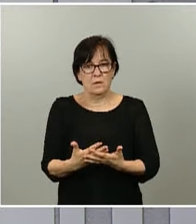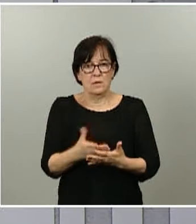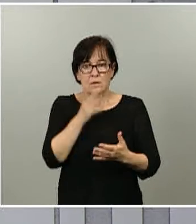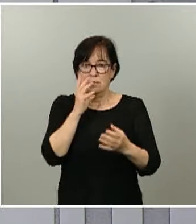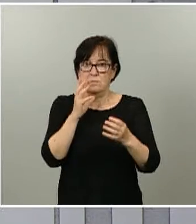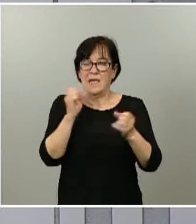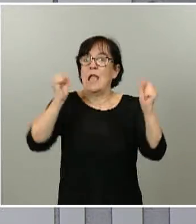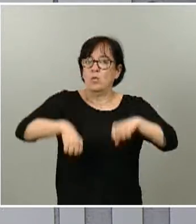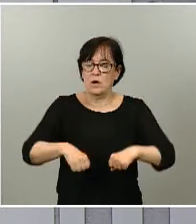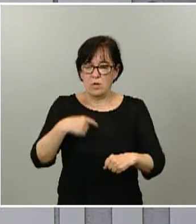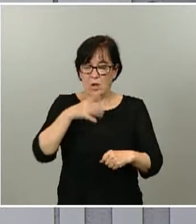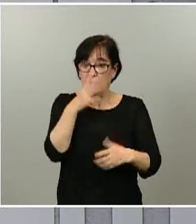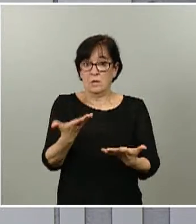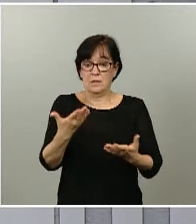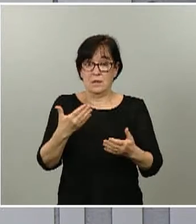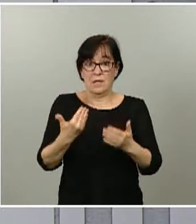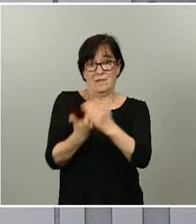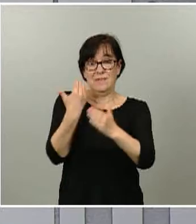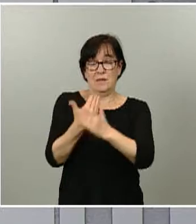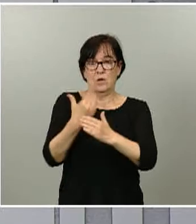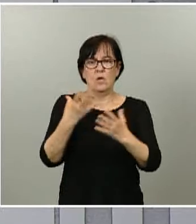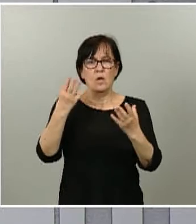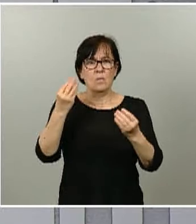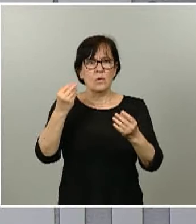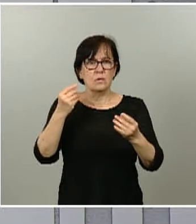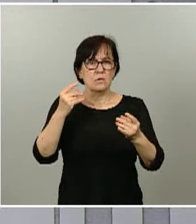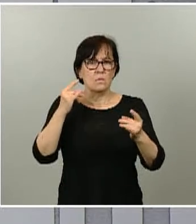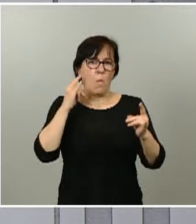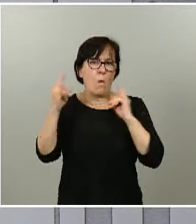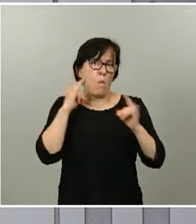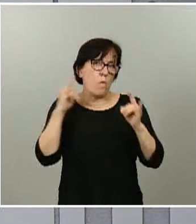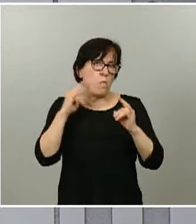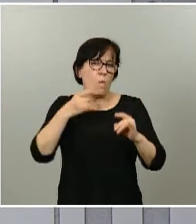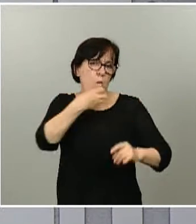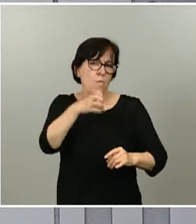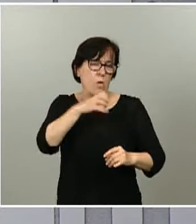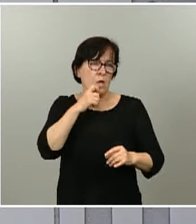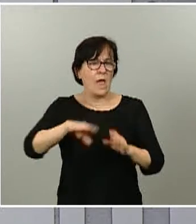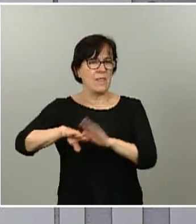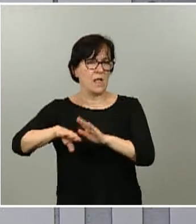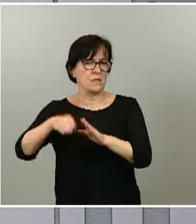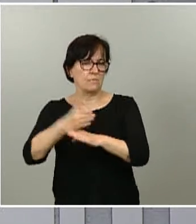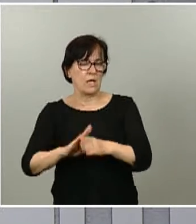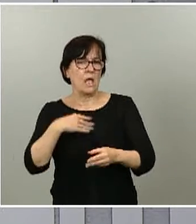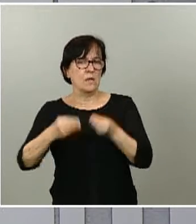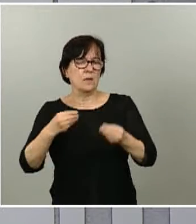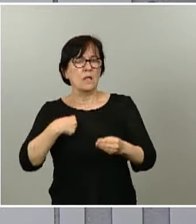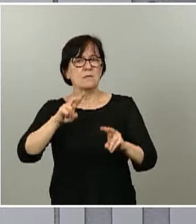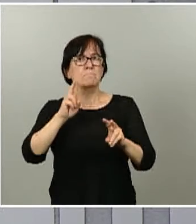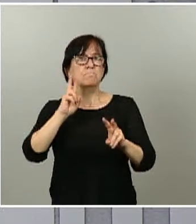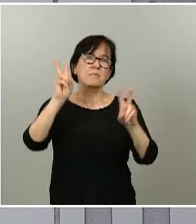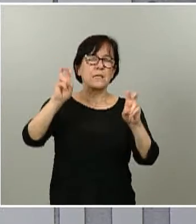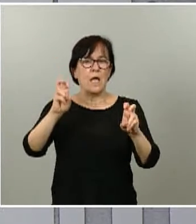que durante estos días hemos tenido mucho ruido interesado por parte de la derecha, donde incluso se ponía en cuestión si el